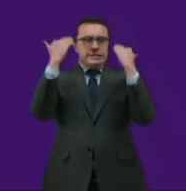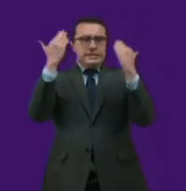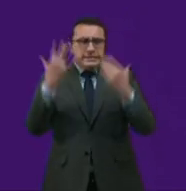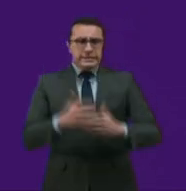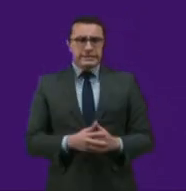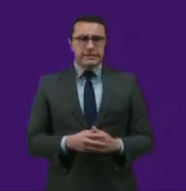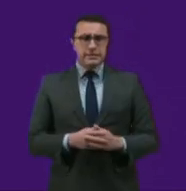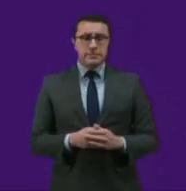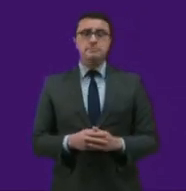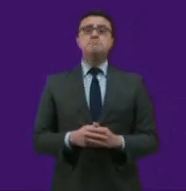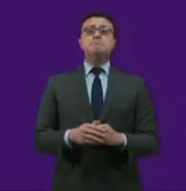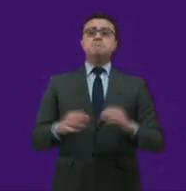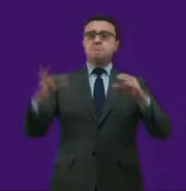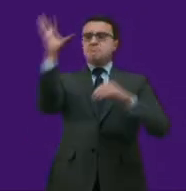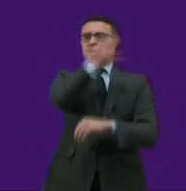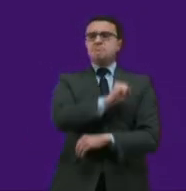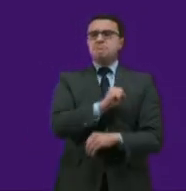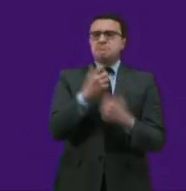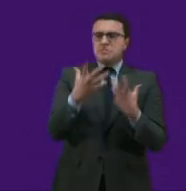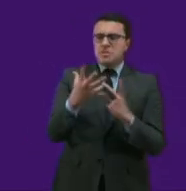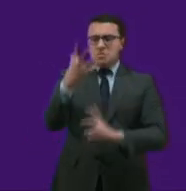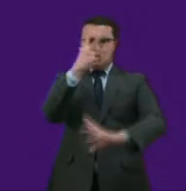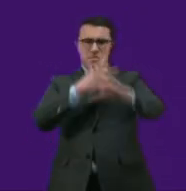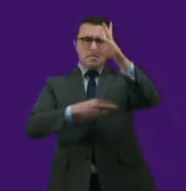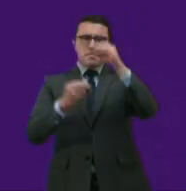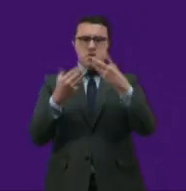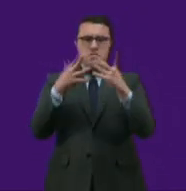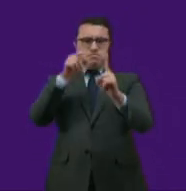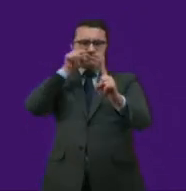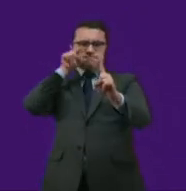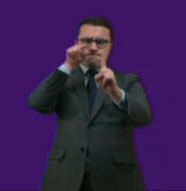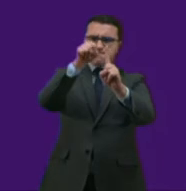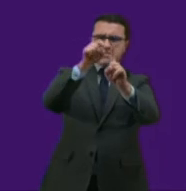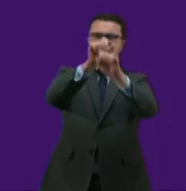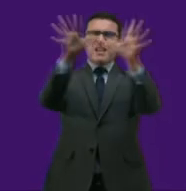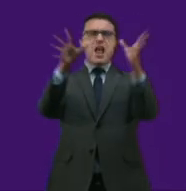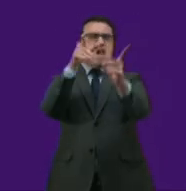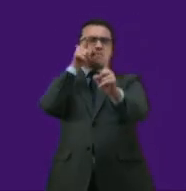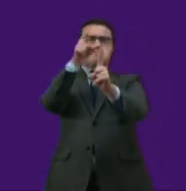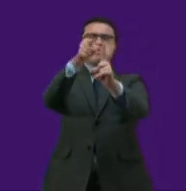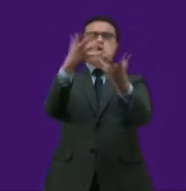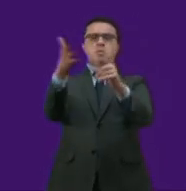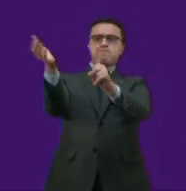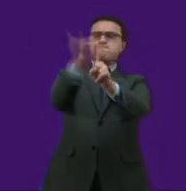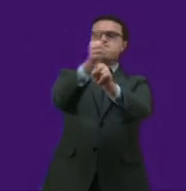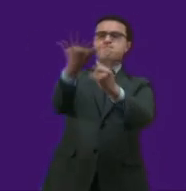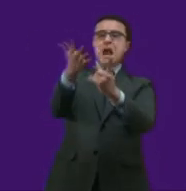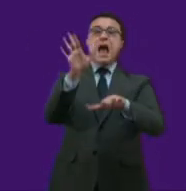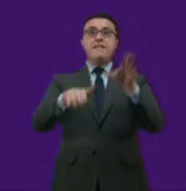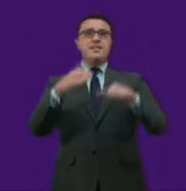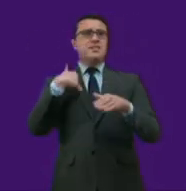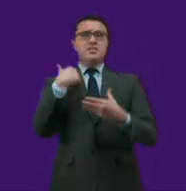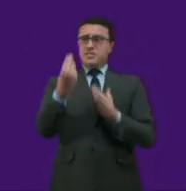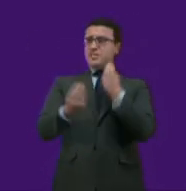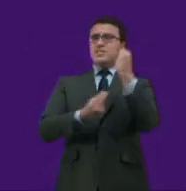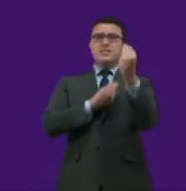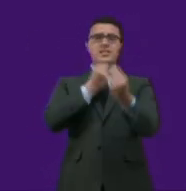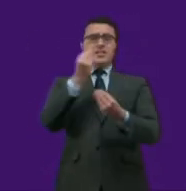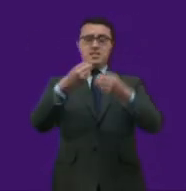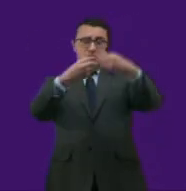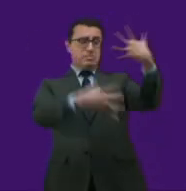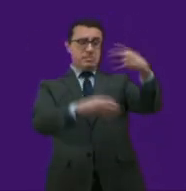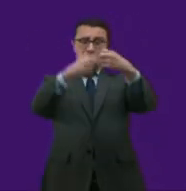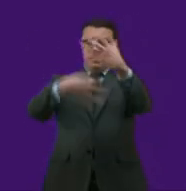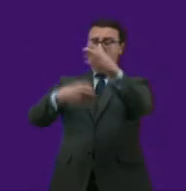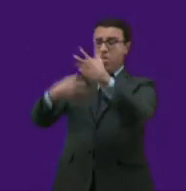qué tiene que hacer para lograr ese propósito que tiene claro y a dónde quiere llegar, porque uno muchas veces no sabe ni qué hacer de todas las cantidades de cosas